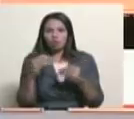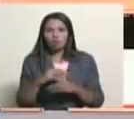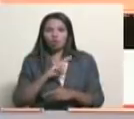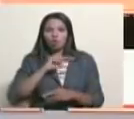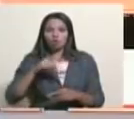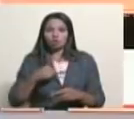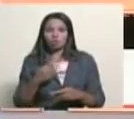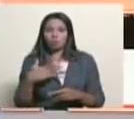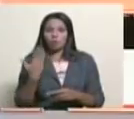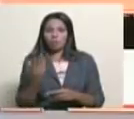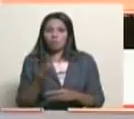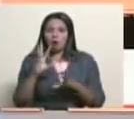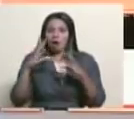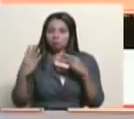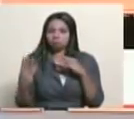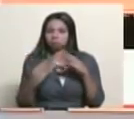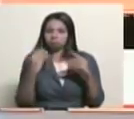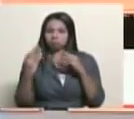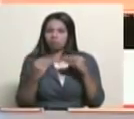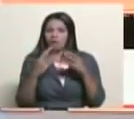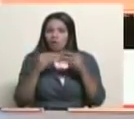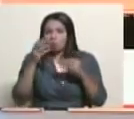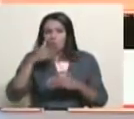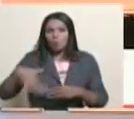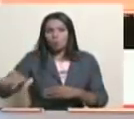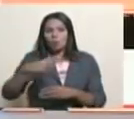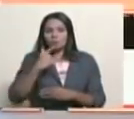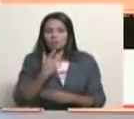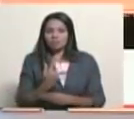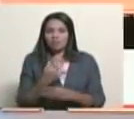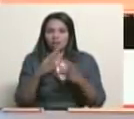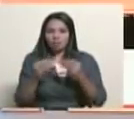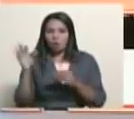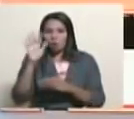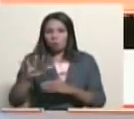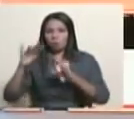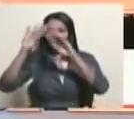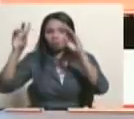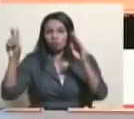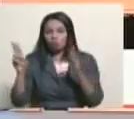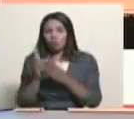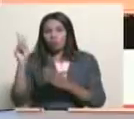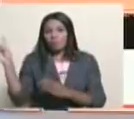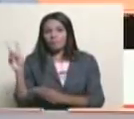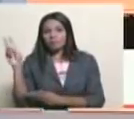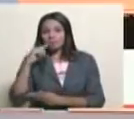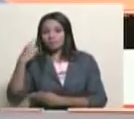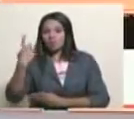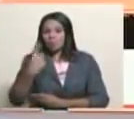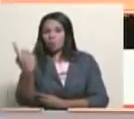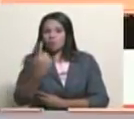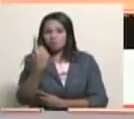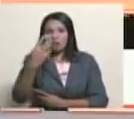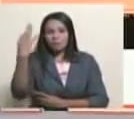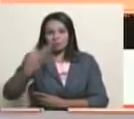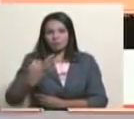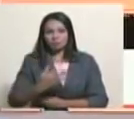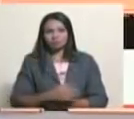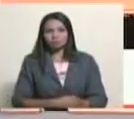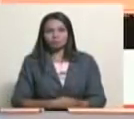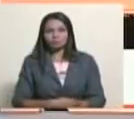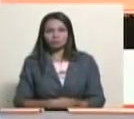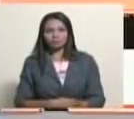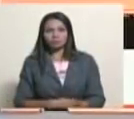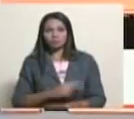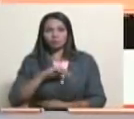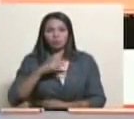Nosotros podemos hablarle a nuestro pueblo y a todo el país con una sola verdad, con la verdad.